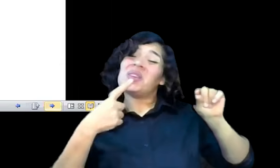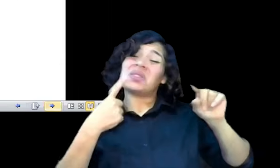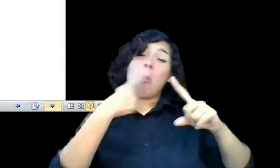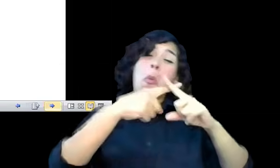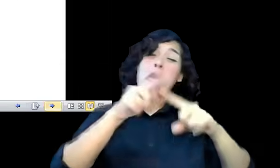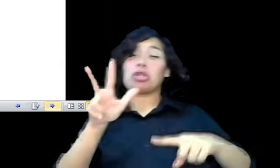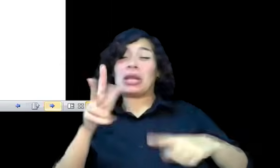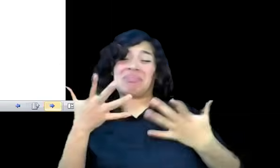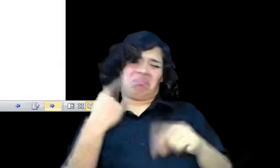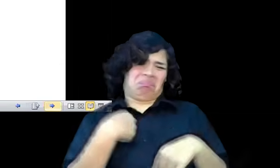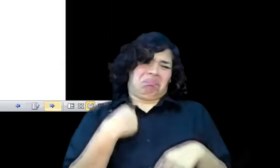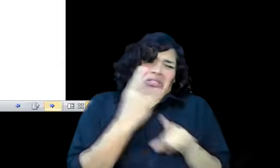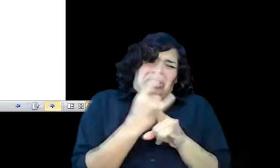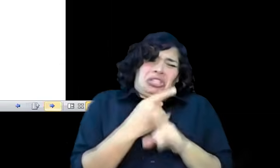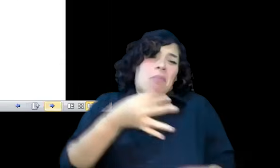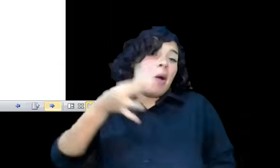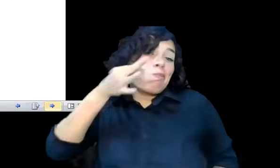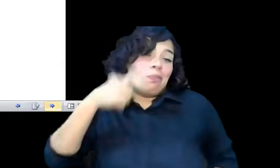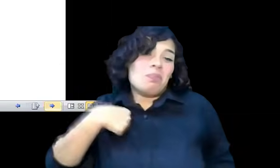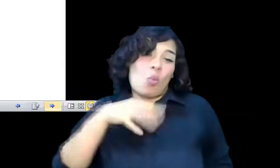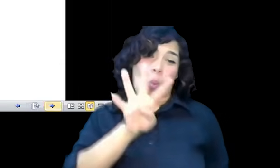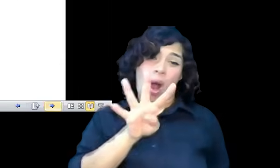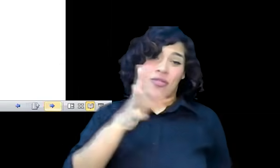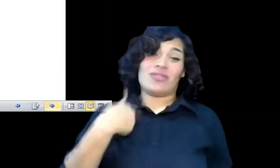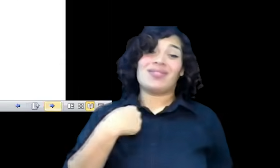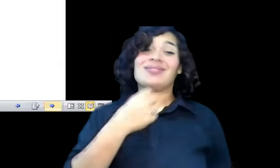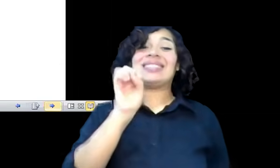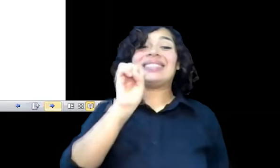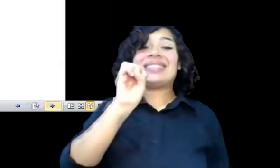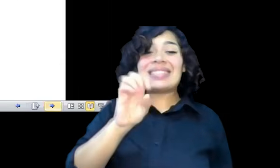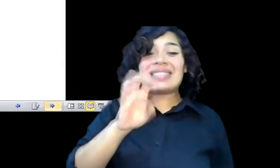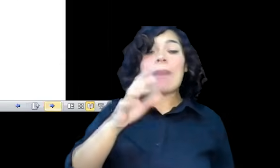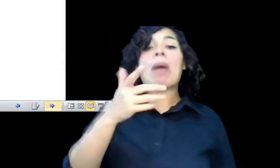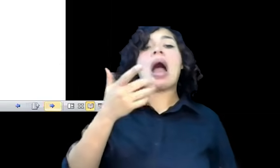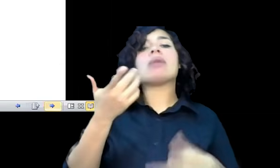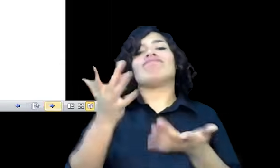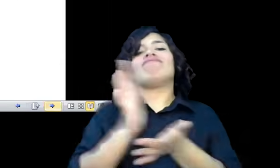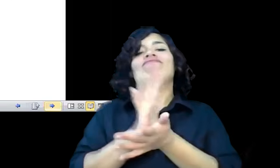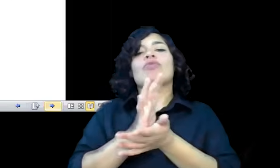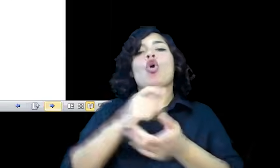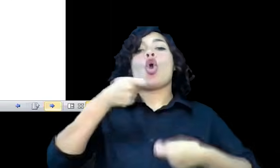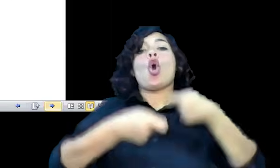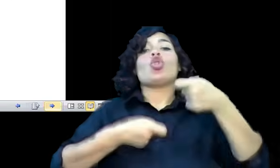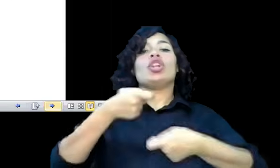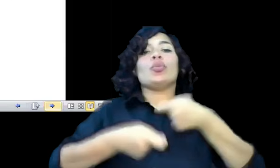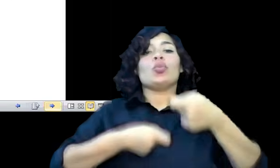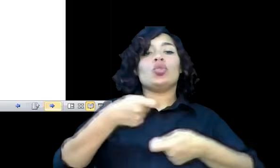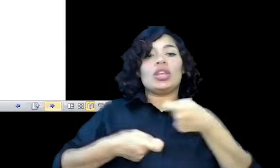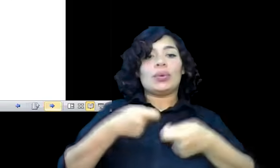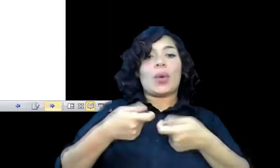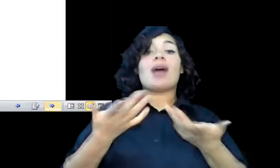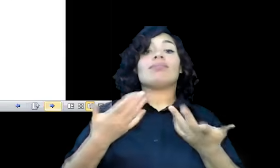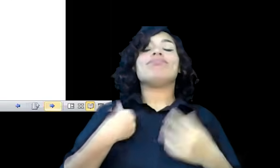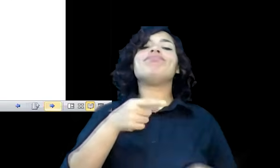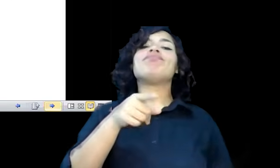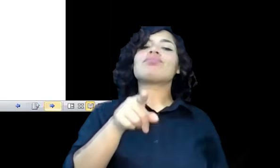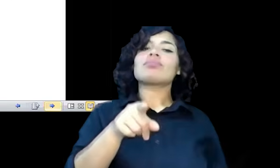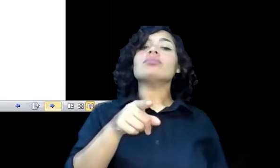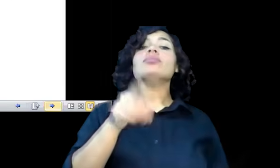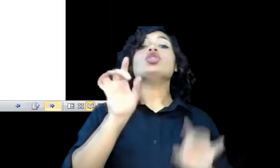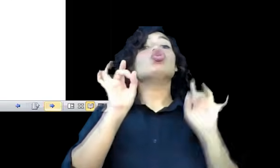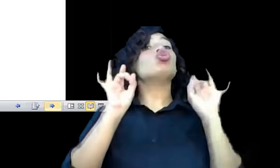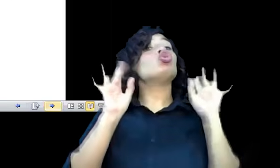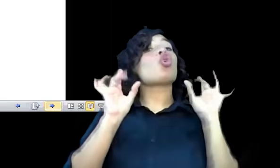4, que se llama unidad de sustentabilidad contributiva. Entonces, solo en Capital Federal,